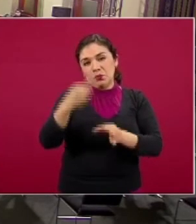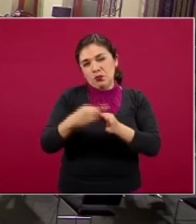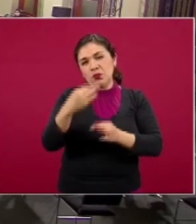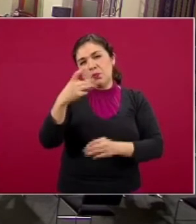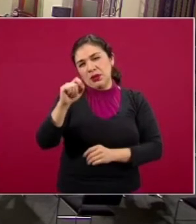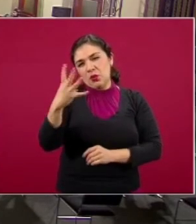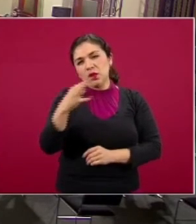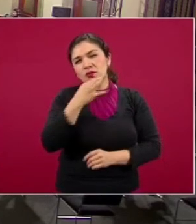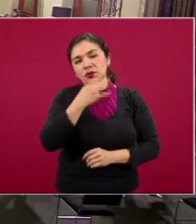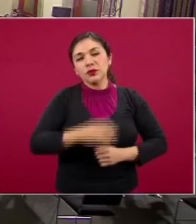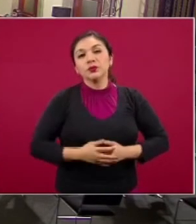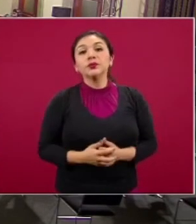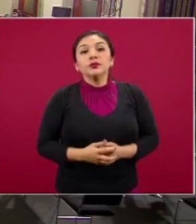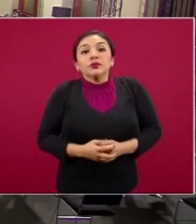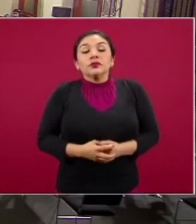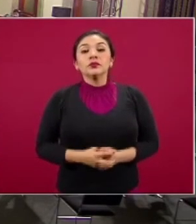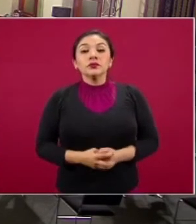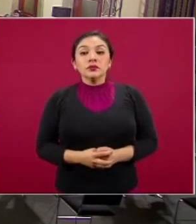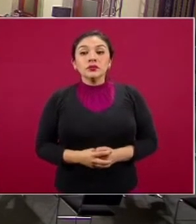Gaspar.